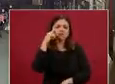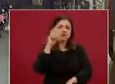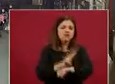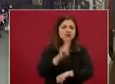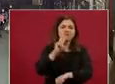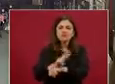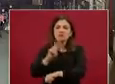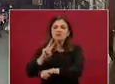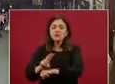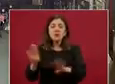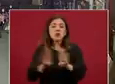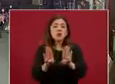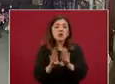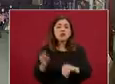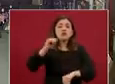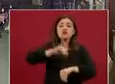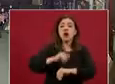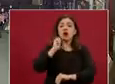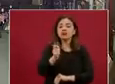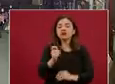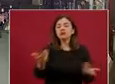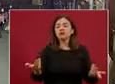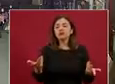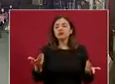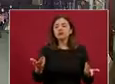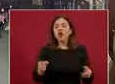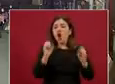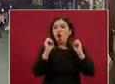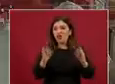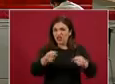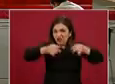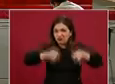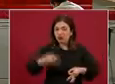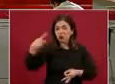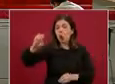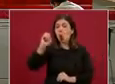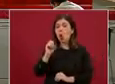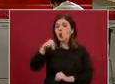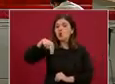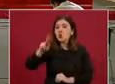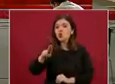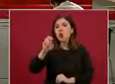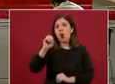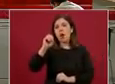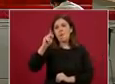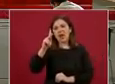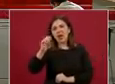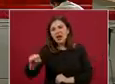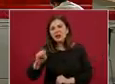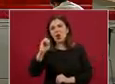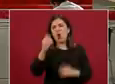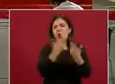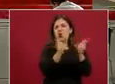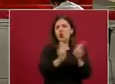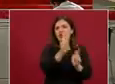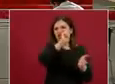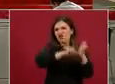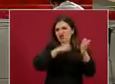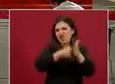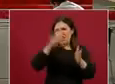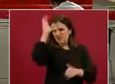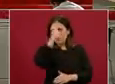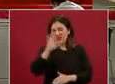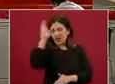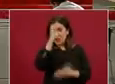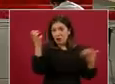de posicionamientos, digamos, oficiales por parte de la OMS, de la OPS o de este grupo técnico